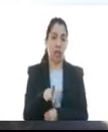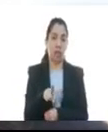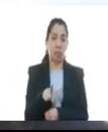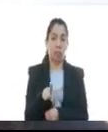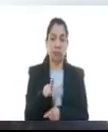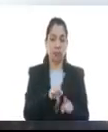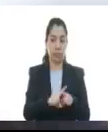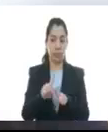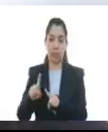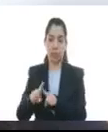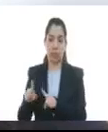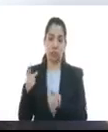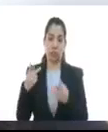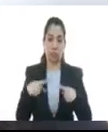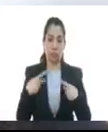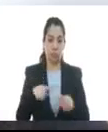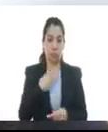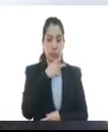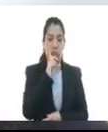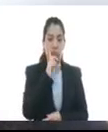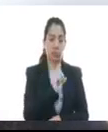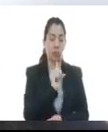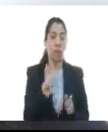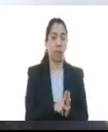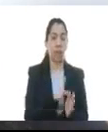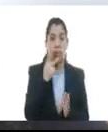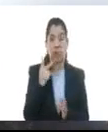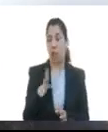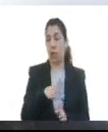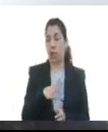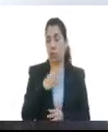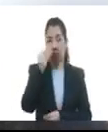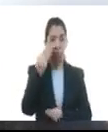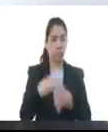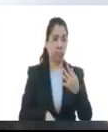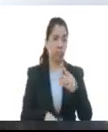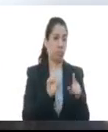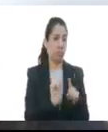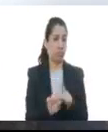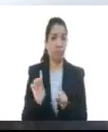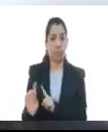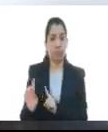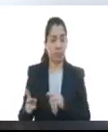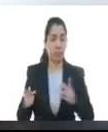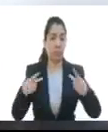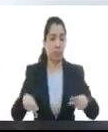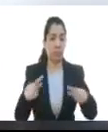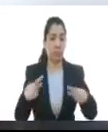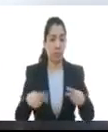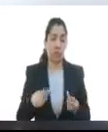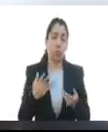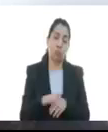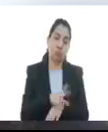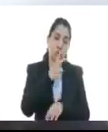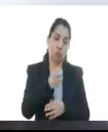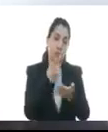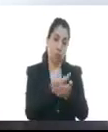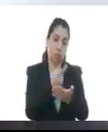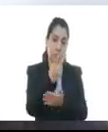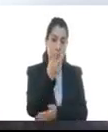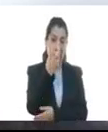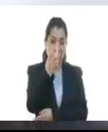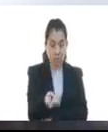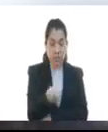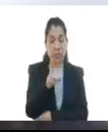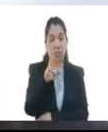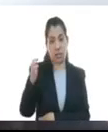y tenemos muchísimos casos, ¿no? Entonces, sin duda, este premio lo que busca es reconocer la